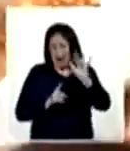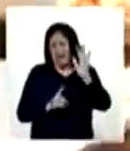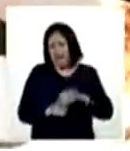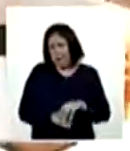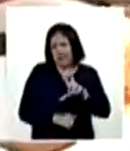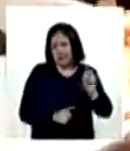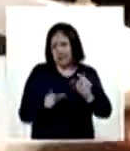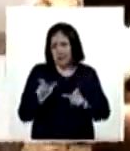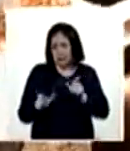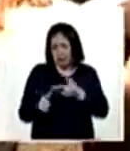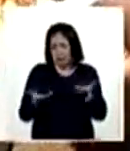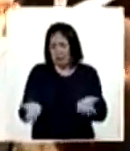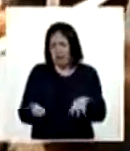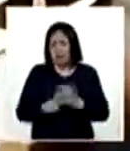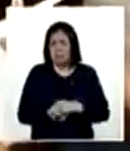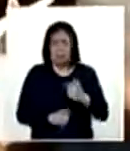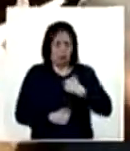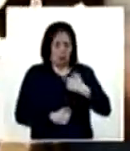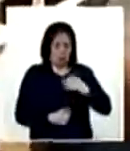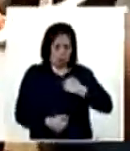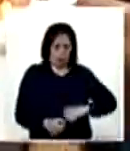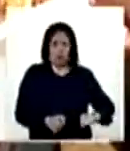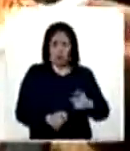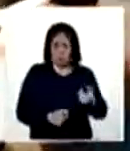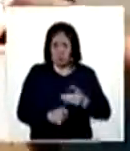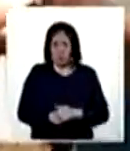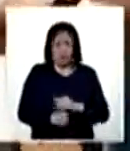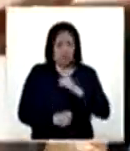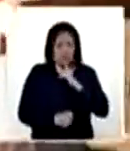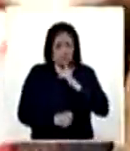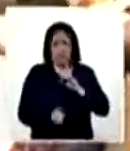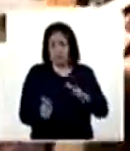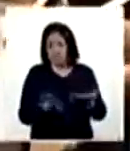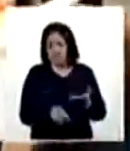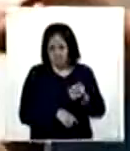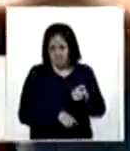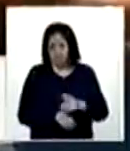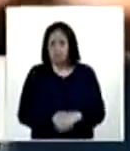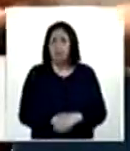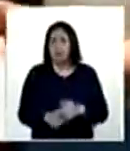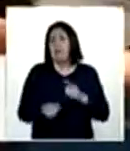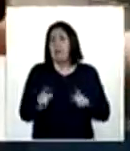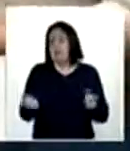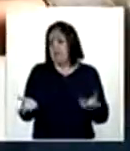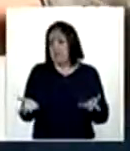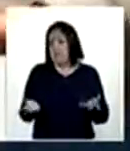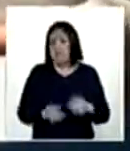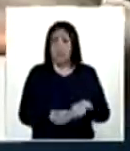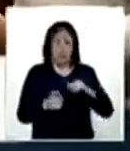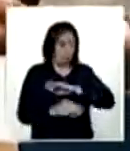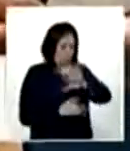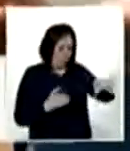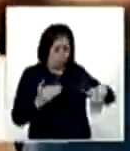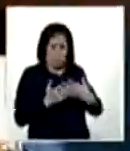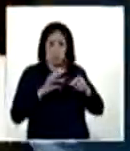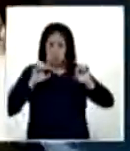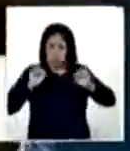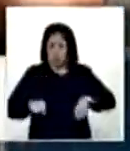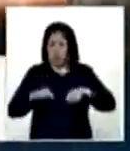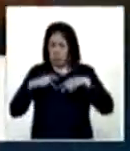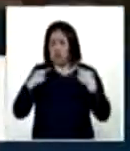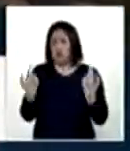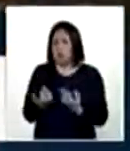acá. Yo soy el hijo. Es mi papá que falleció. Pero ahí estamos todos reunidos y